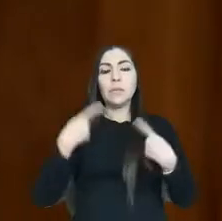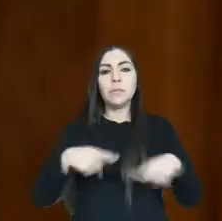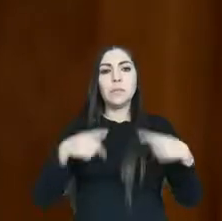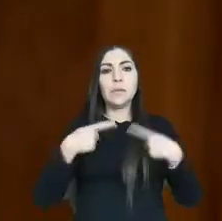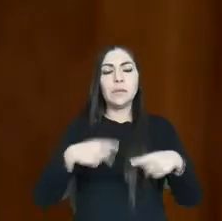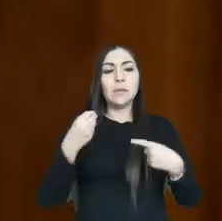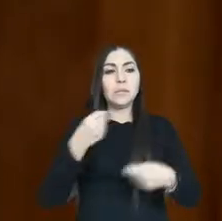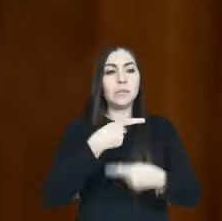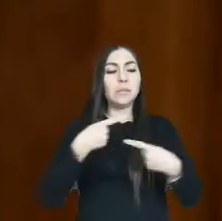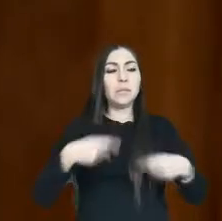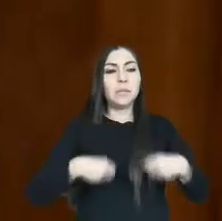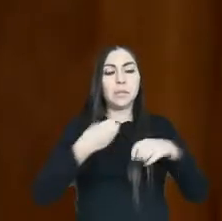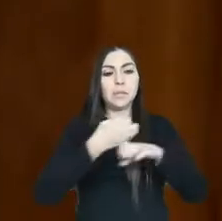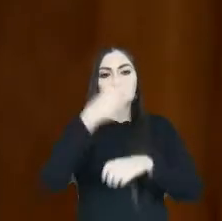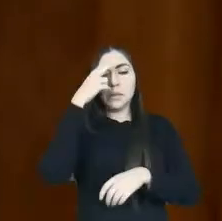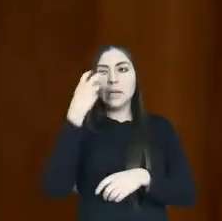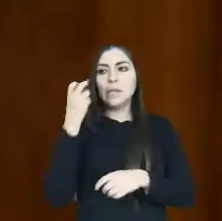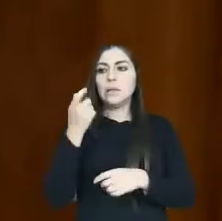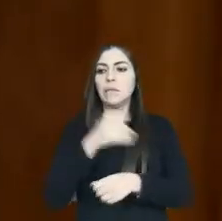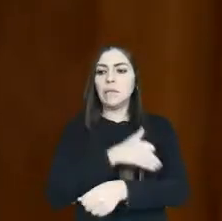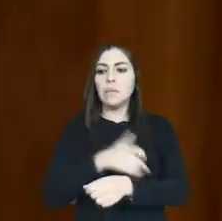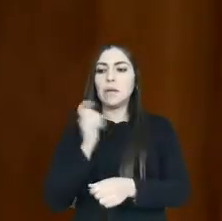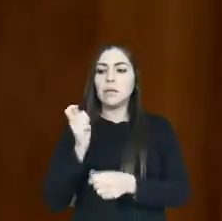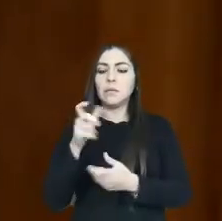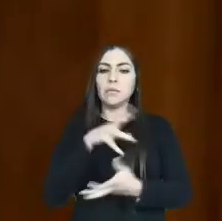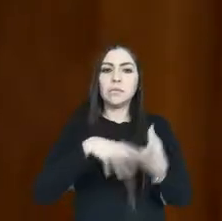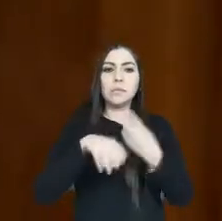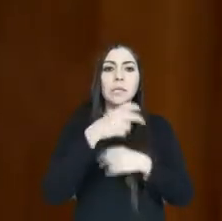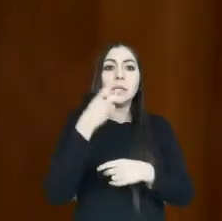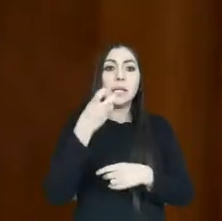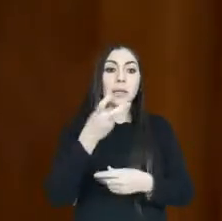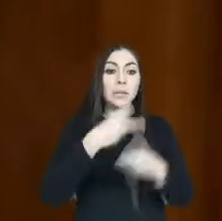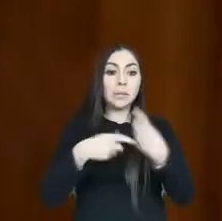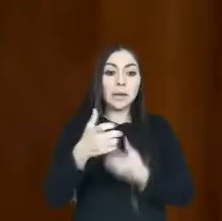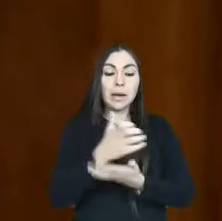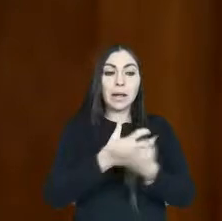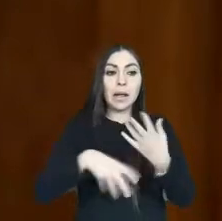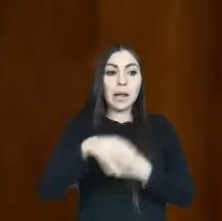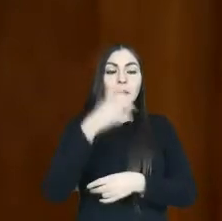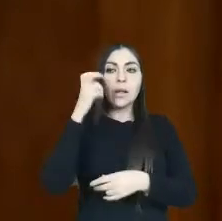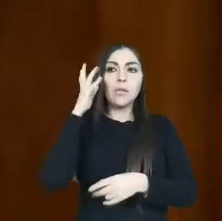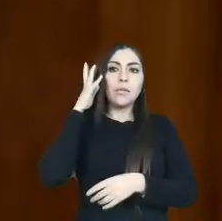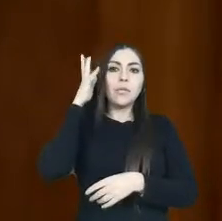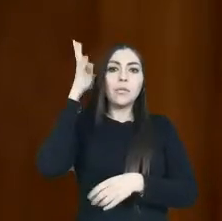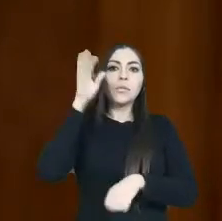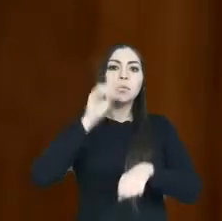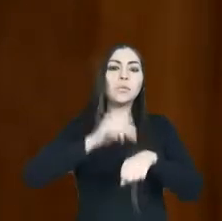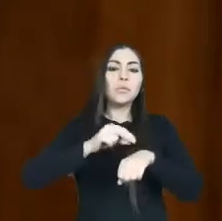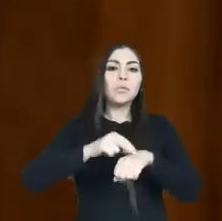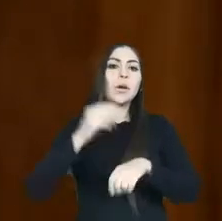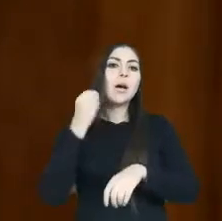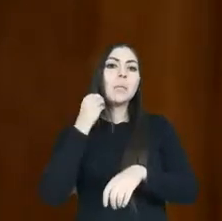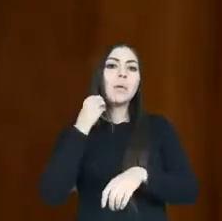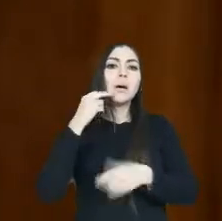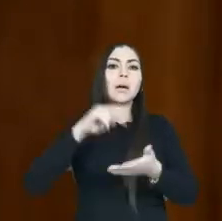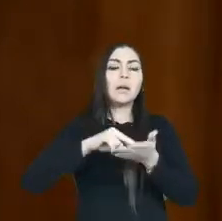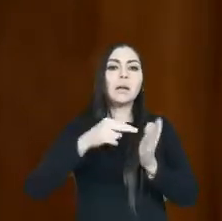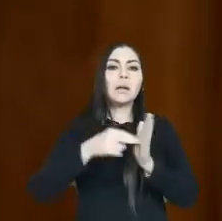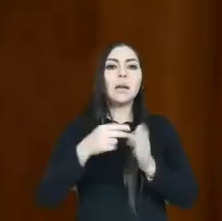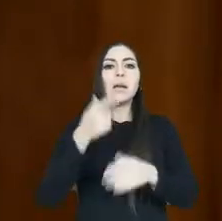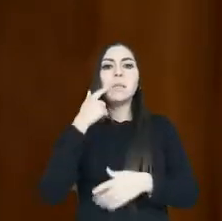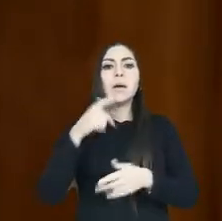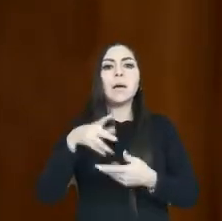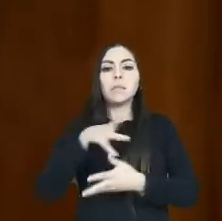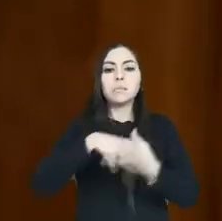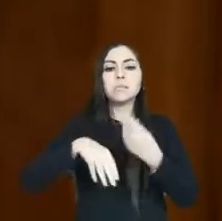sostienen a sus familias. Y de esos ingresos saldrán nuestros futuros médicos, abogados y arquitectos que sostendrán a nuestro Estado de